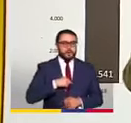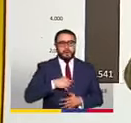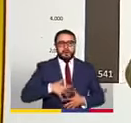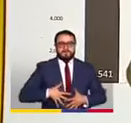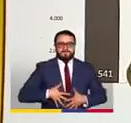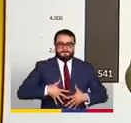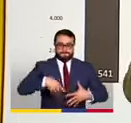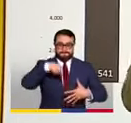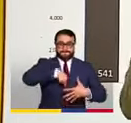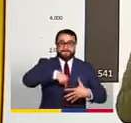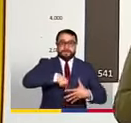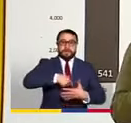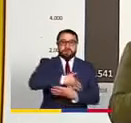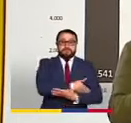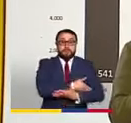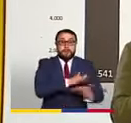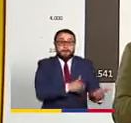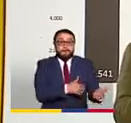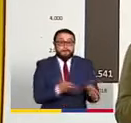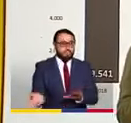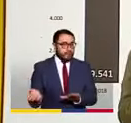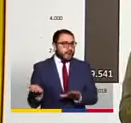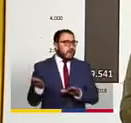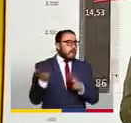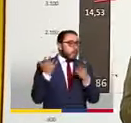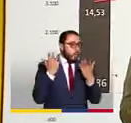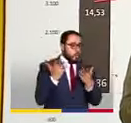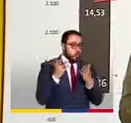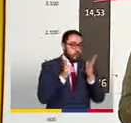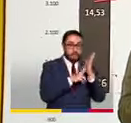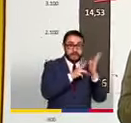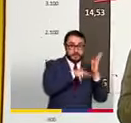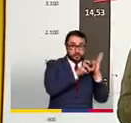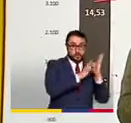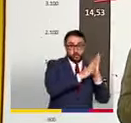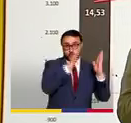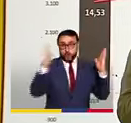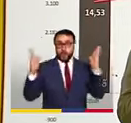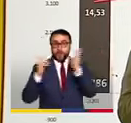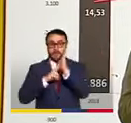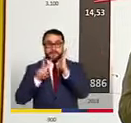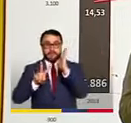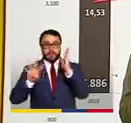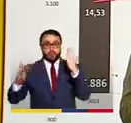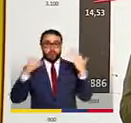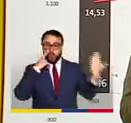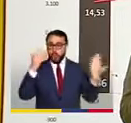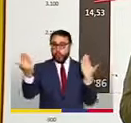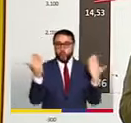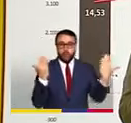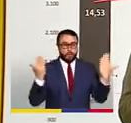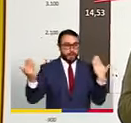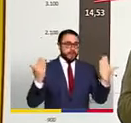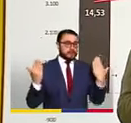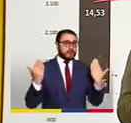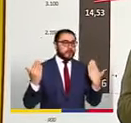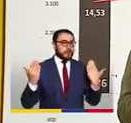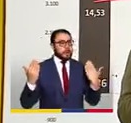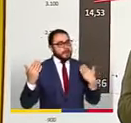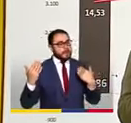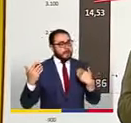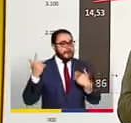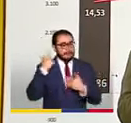terminado, desde el 18 hasta el 24. Vamos, aquí hay unos